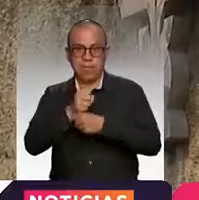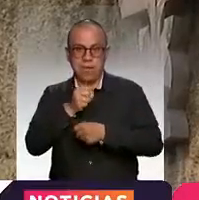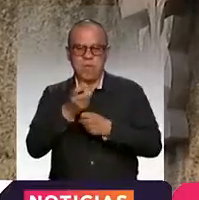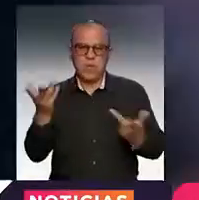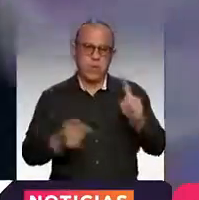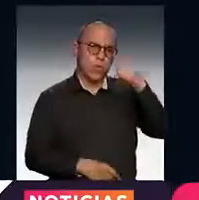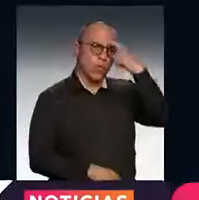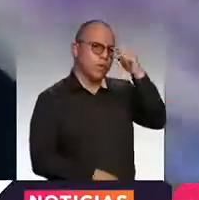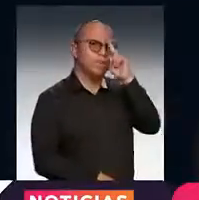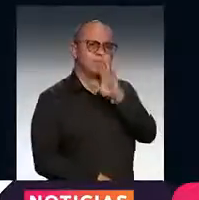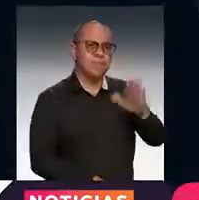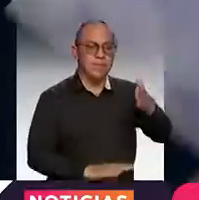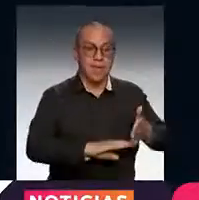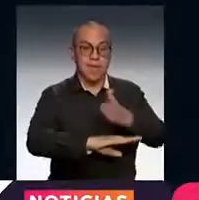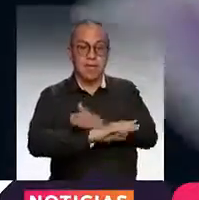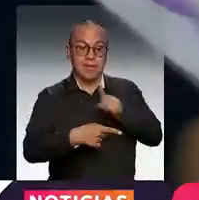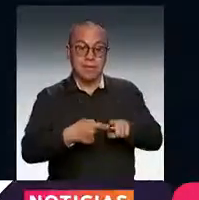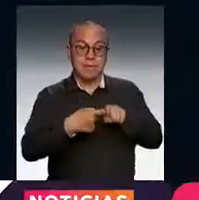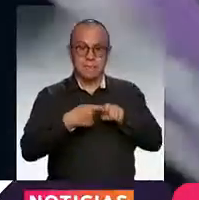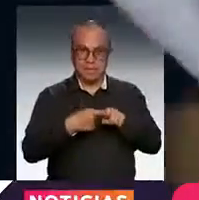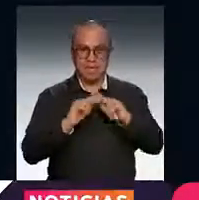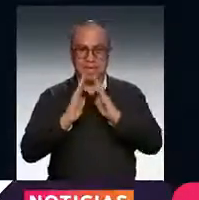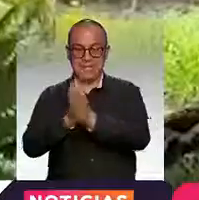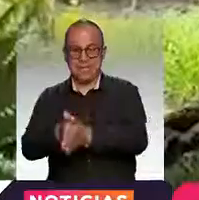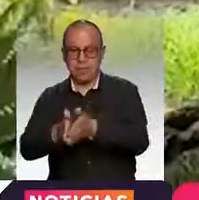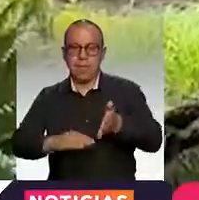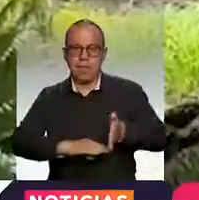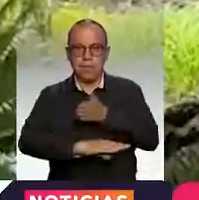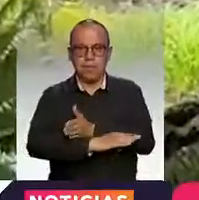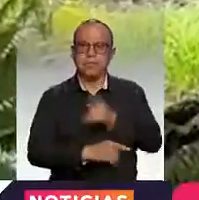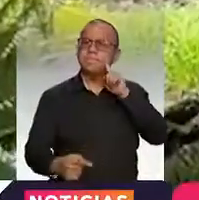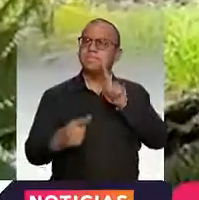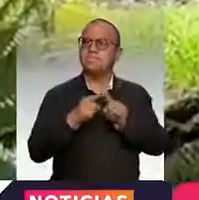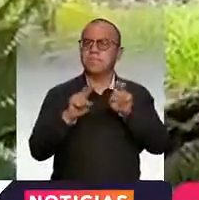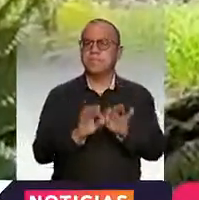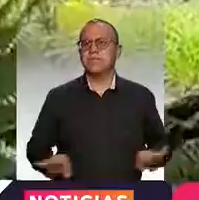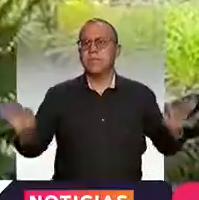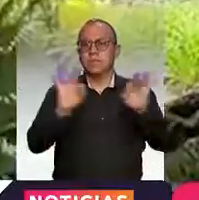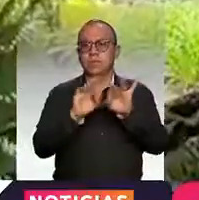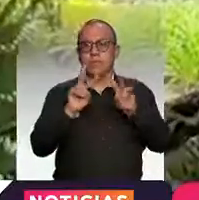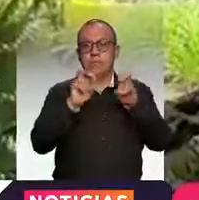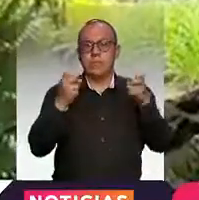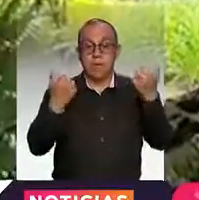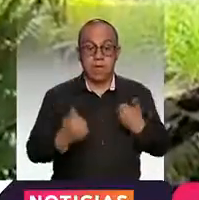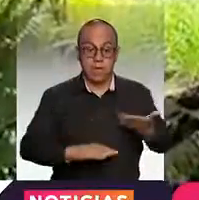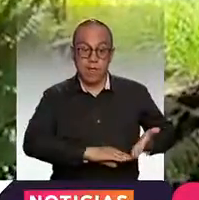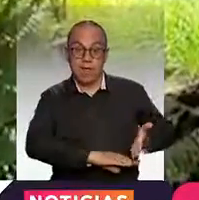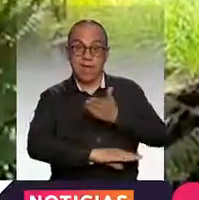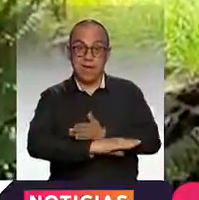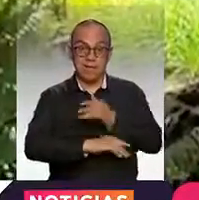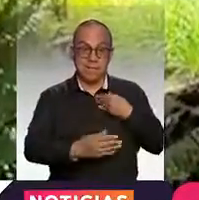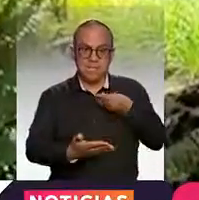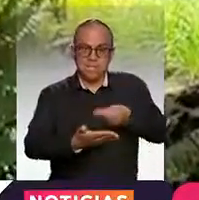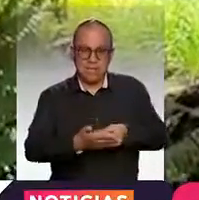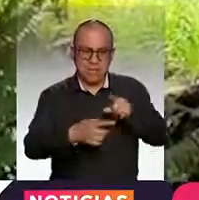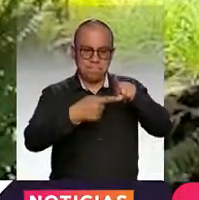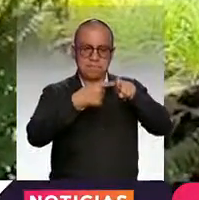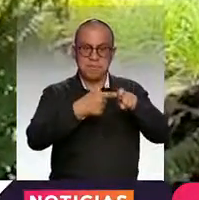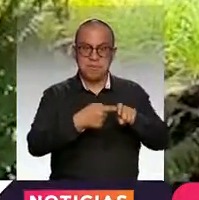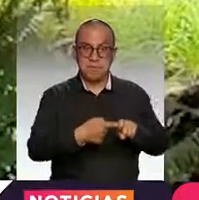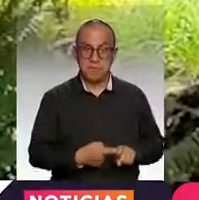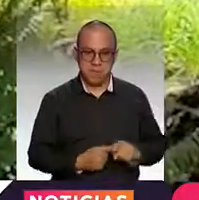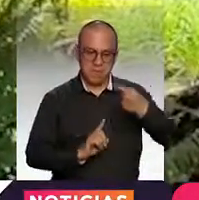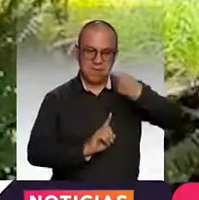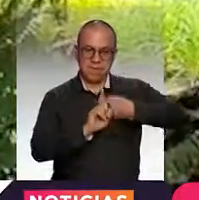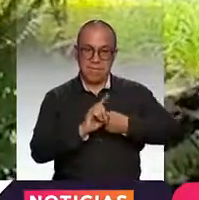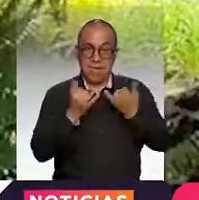al Gobierno Nacional que adelante el pago de la prima decembrina. Consideramos que es muy importante adelantar el pago de las primas durante